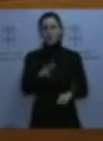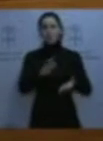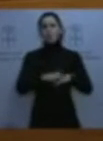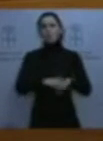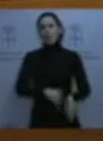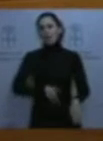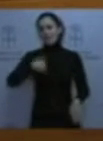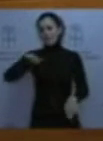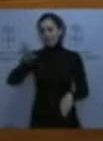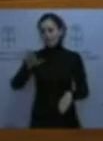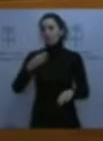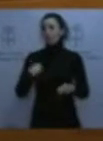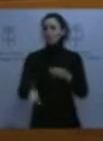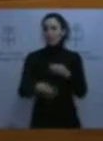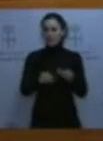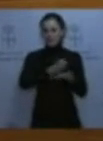esta enmienda